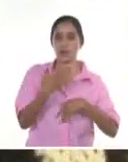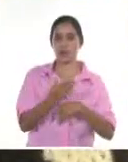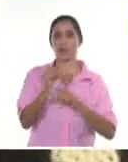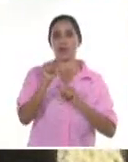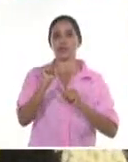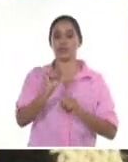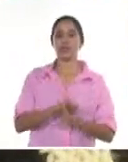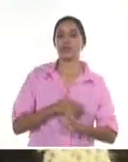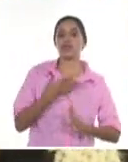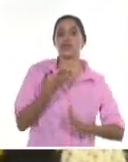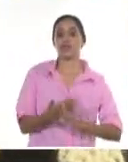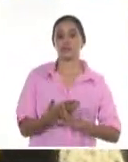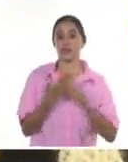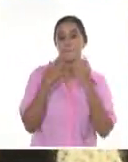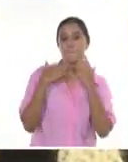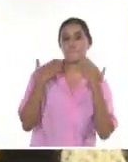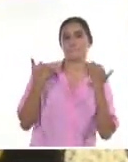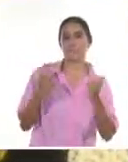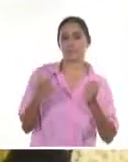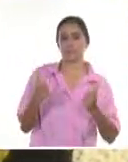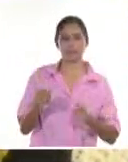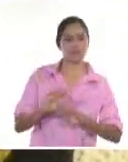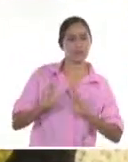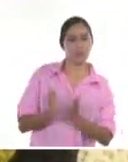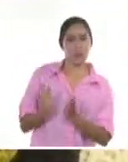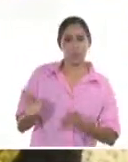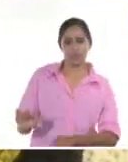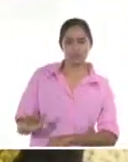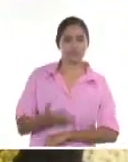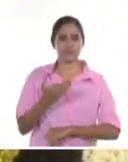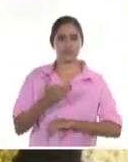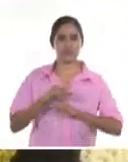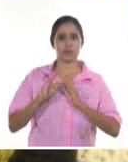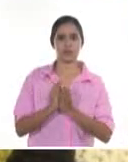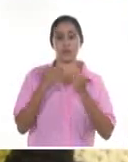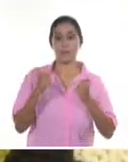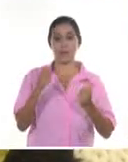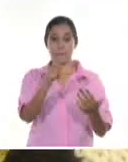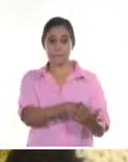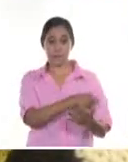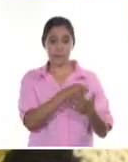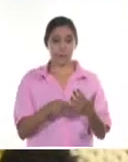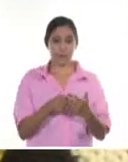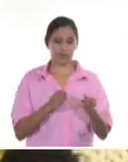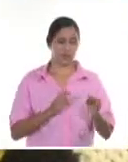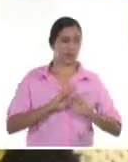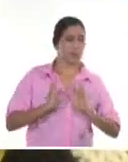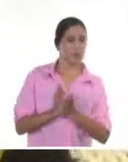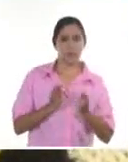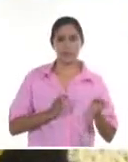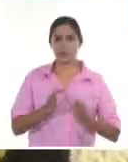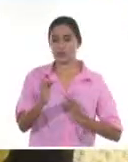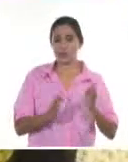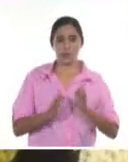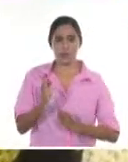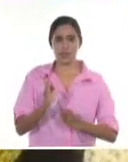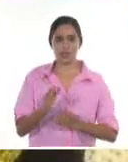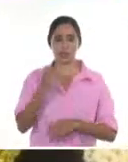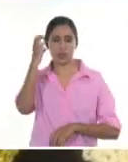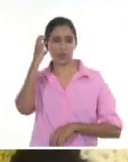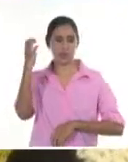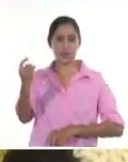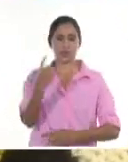el perfeccionamiento del sistema del poder popular, todo lo que tiene que ver con el funcionamiento de sus órganos, como las